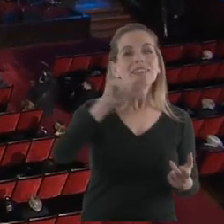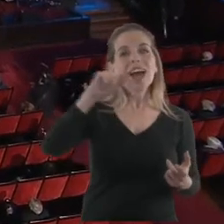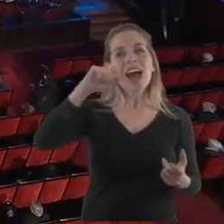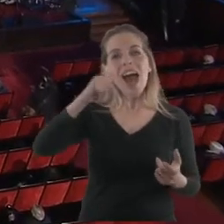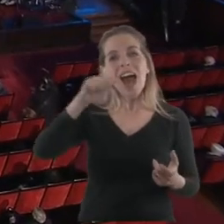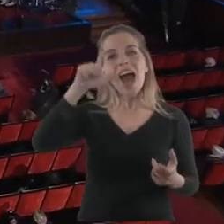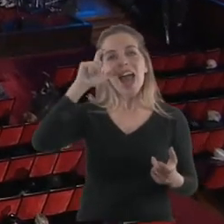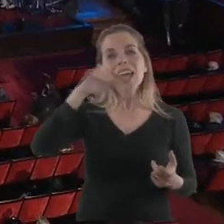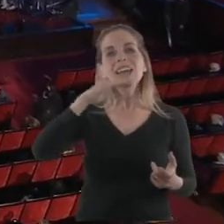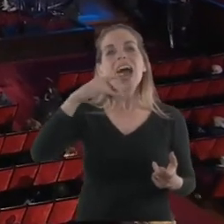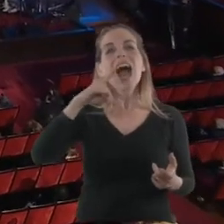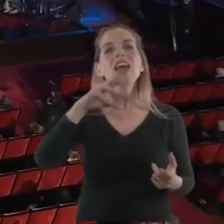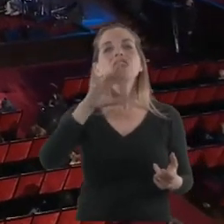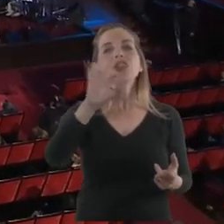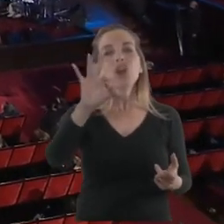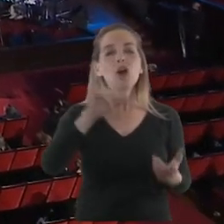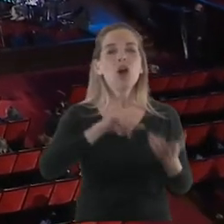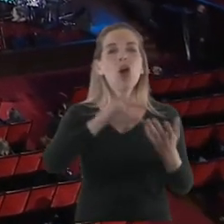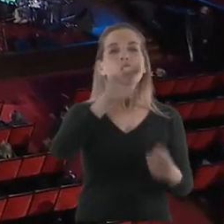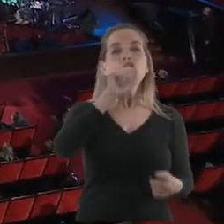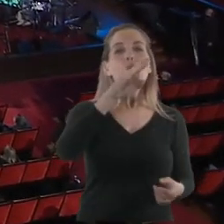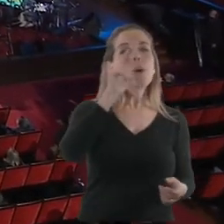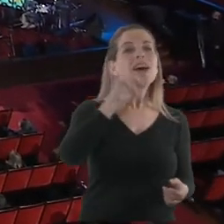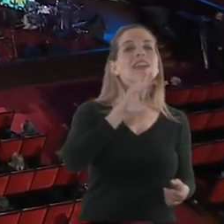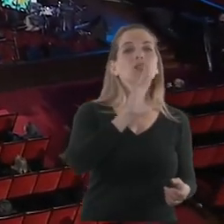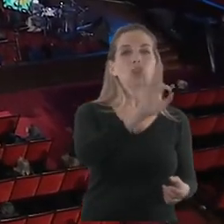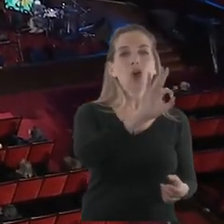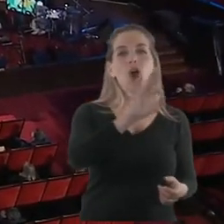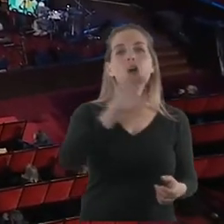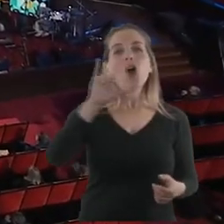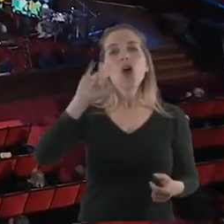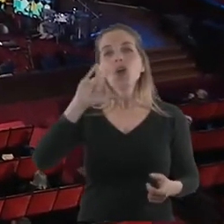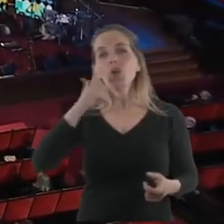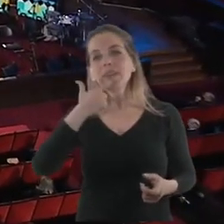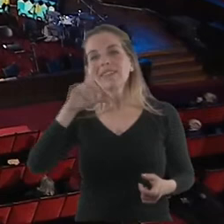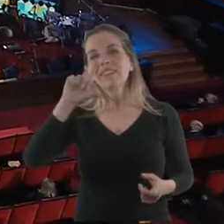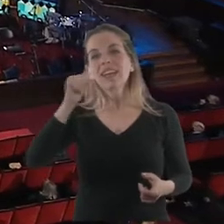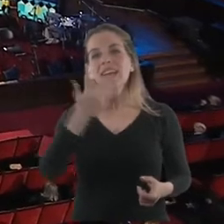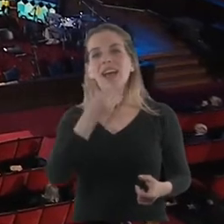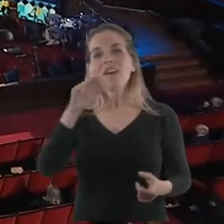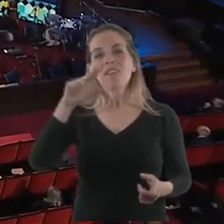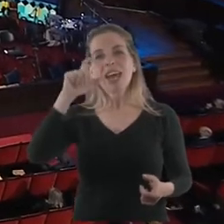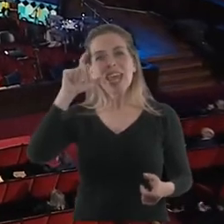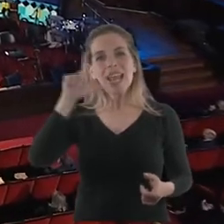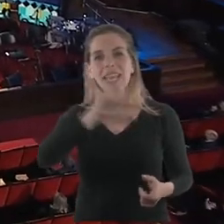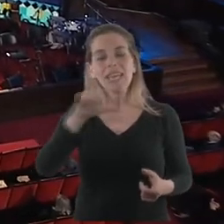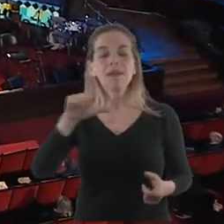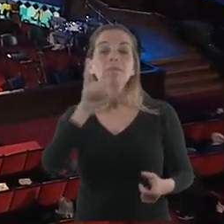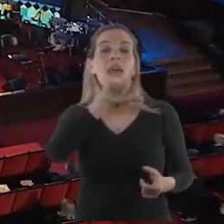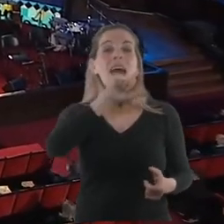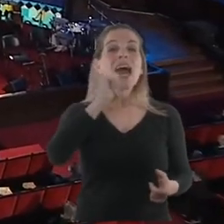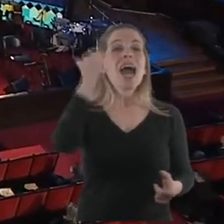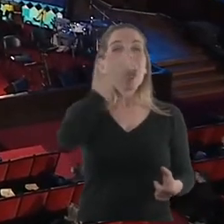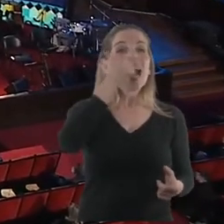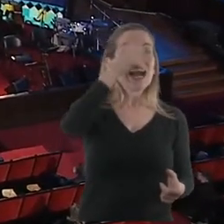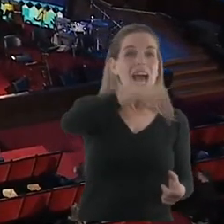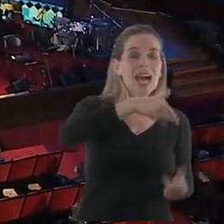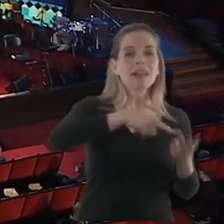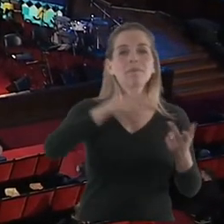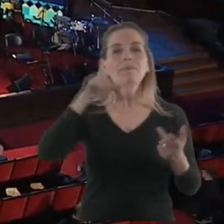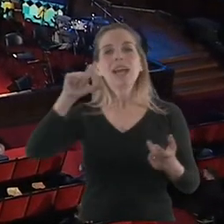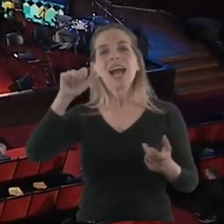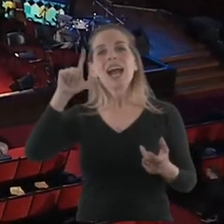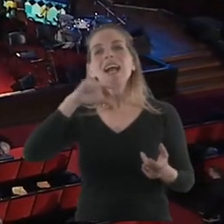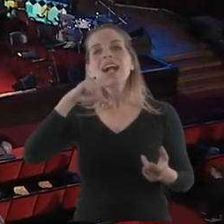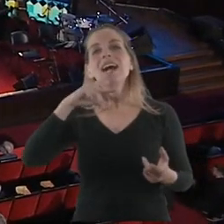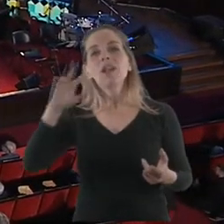Alejandro Bulgheroni, Roberto Cabeza, Luis Caffarelli, Pedro Can, Ernesto Calvo,